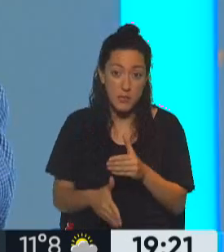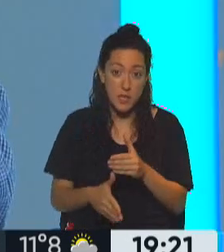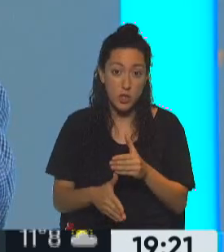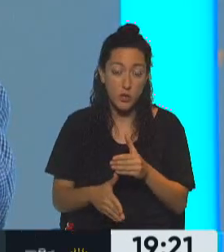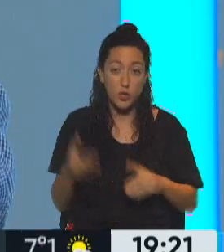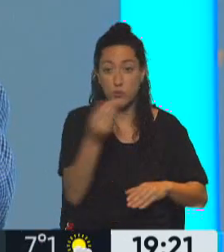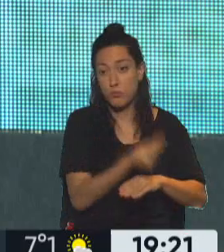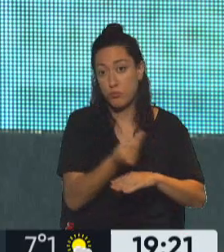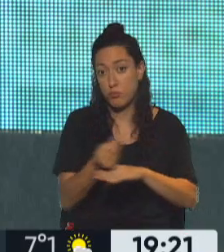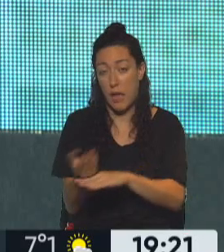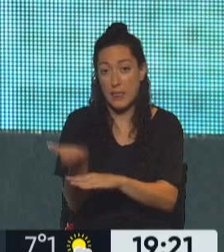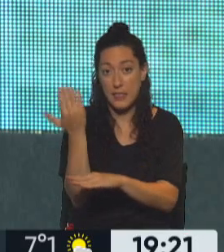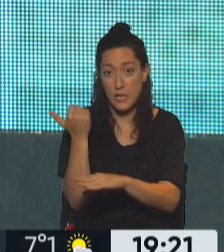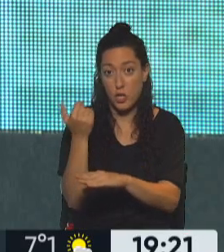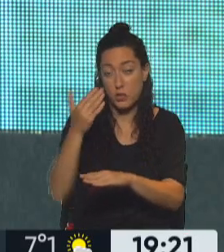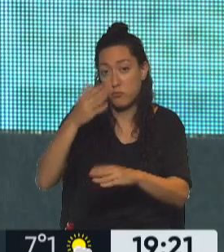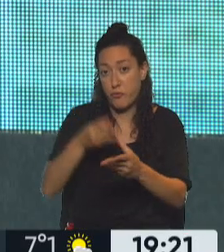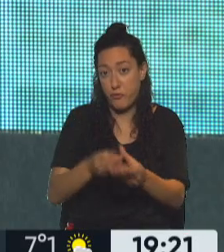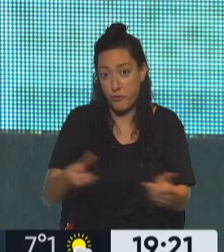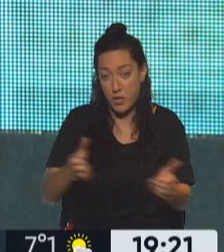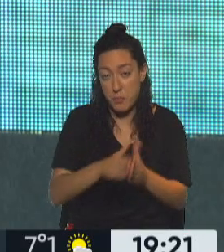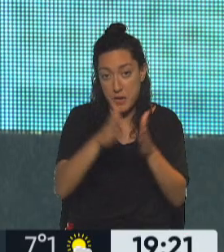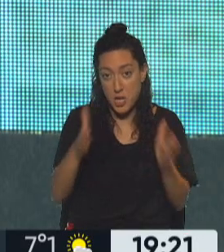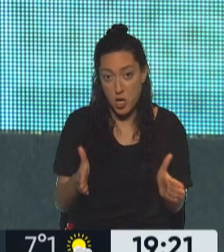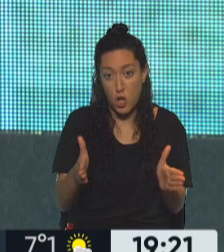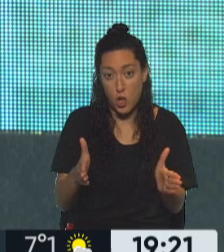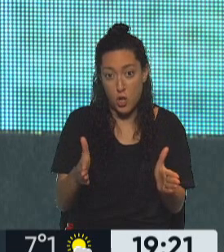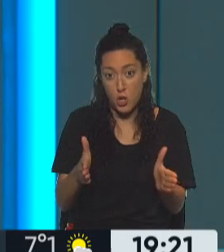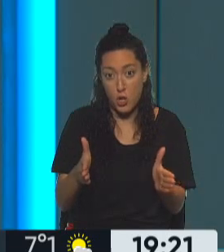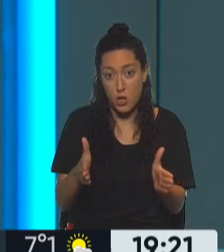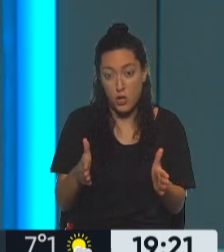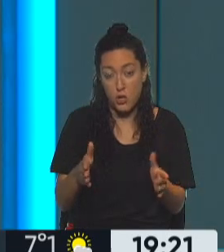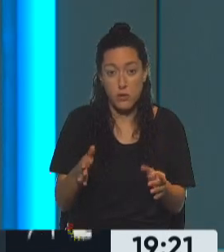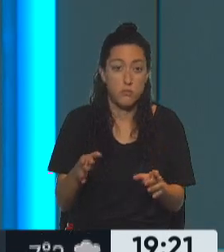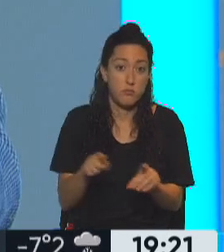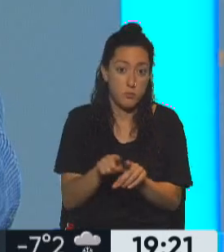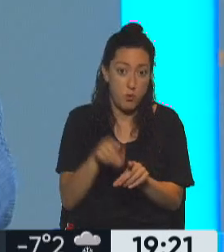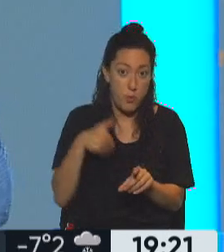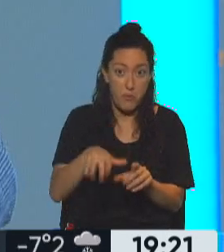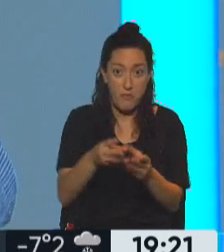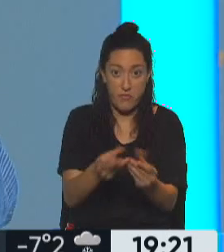porque Incluso el hombre que ha sido designado Luis juez termina en un retrato claro